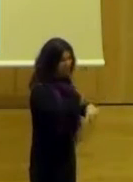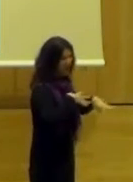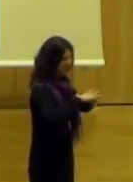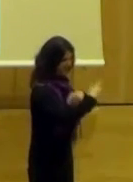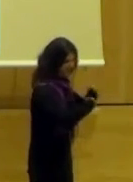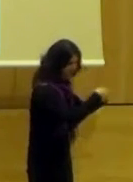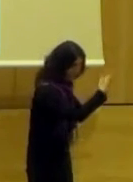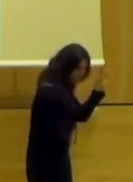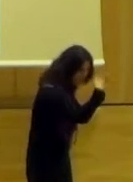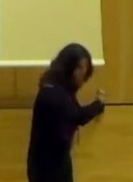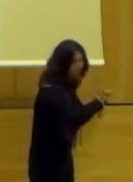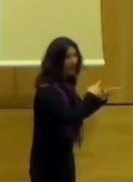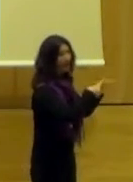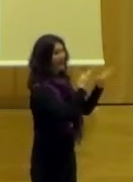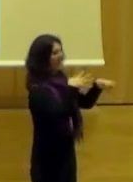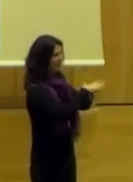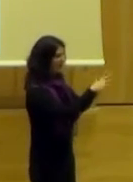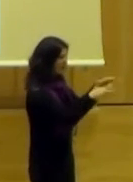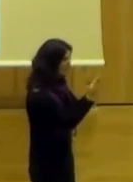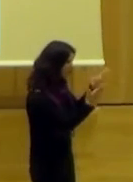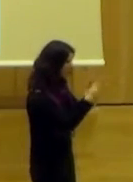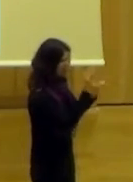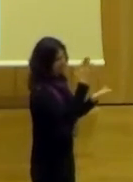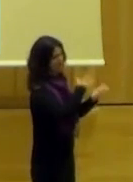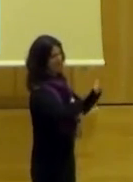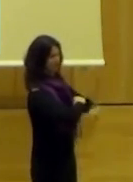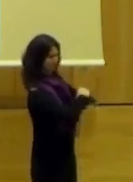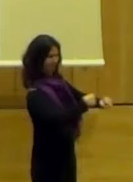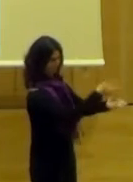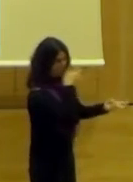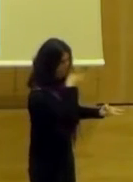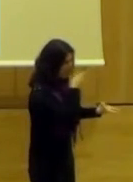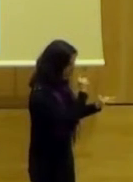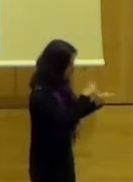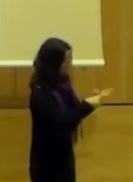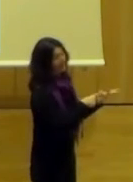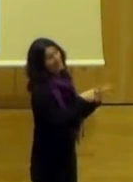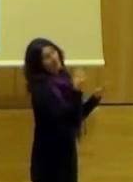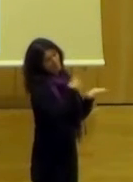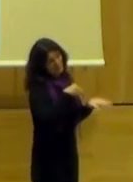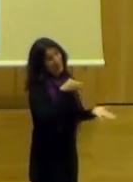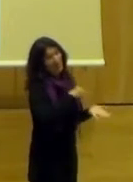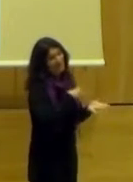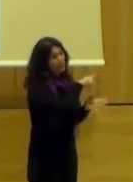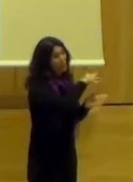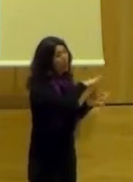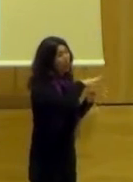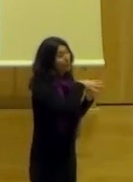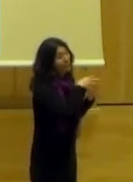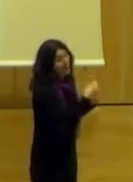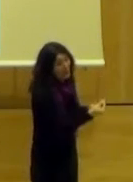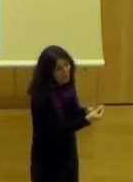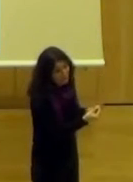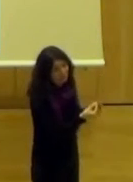redes familiares, las redes sociales mucho menos sólidas y además, bueno, que muchas veces su